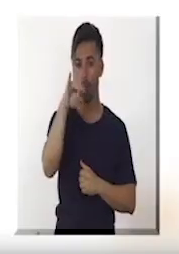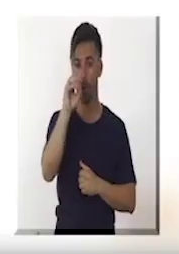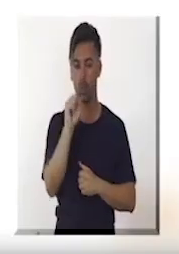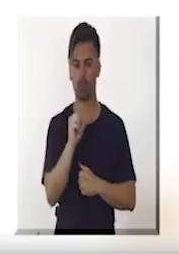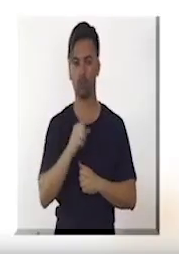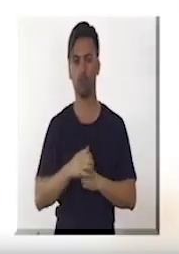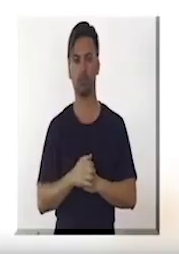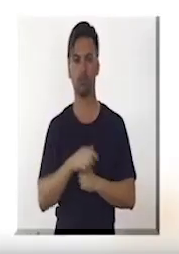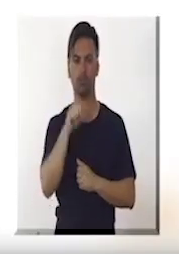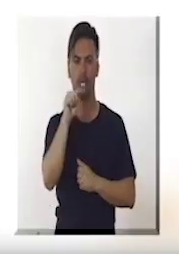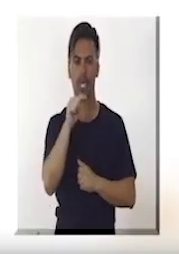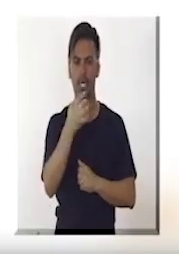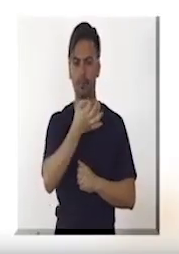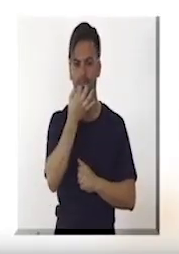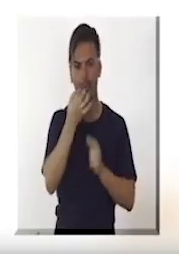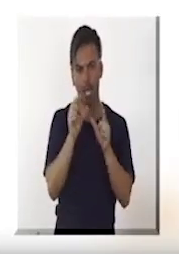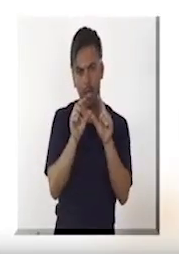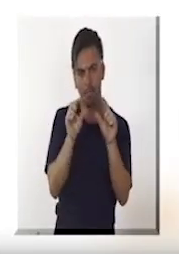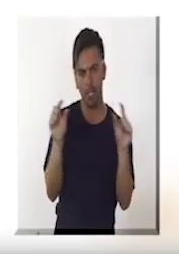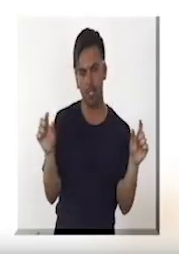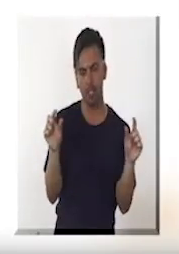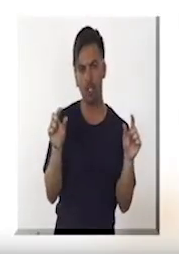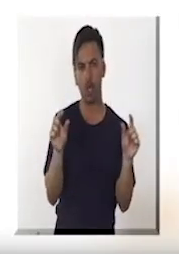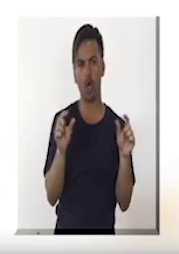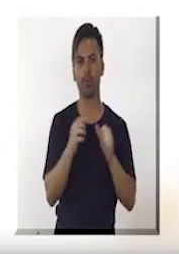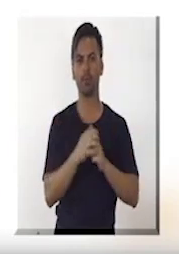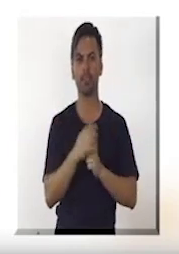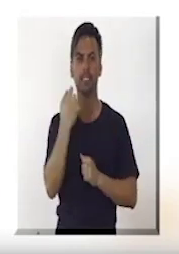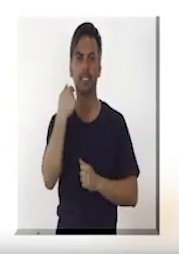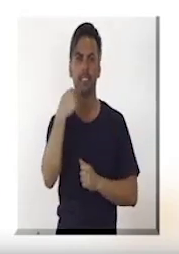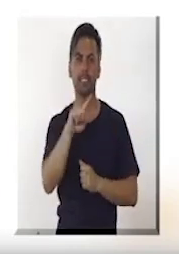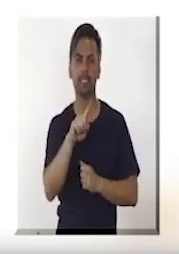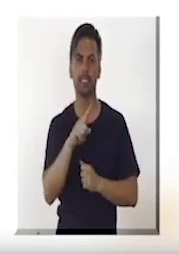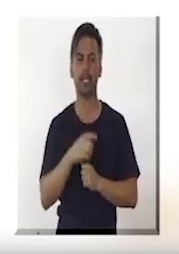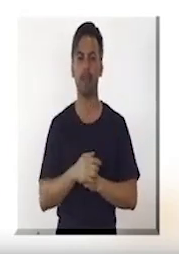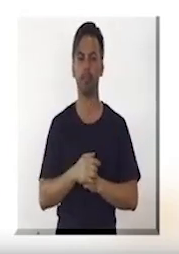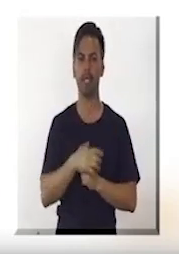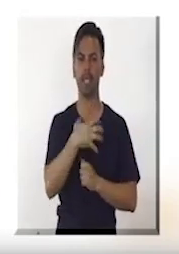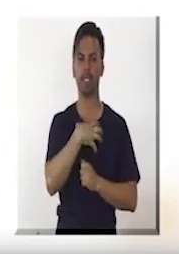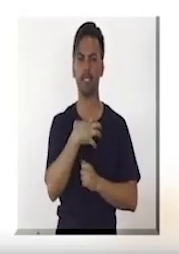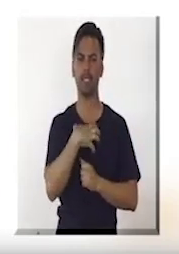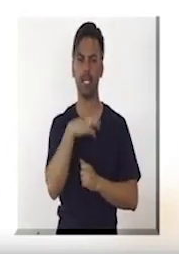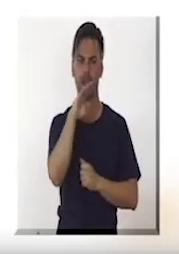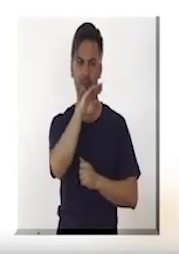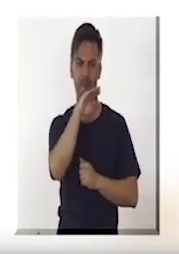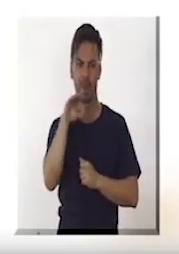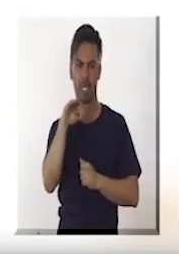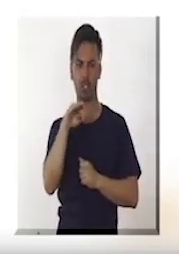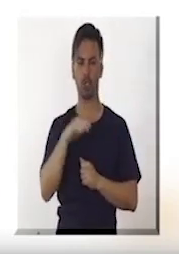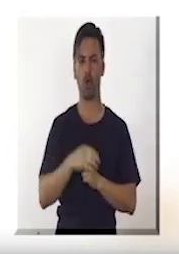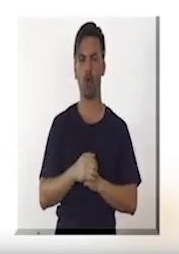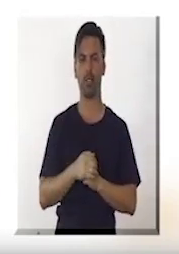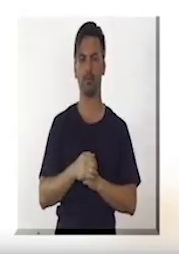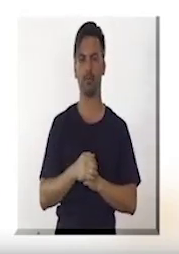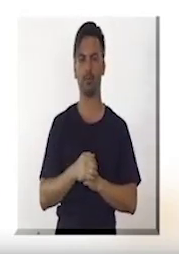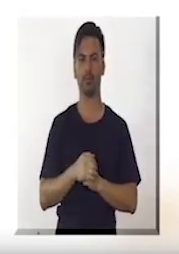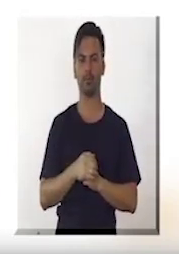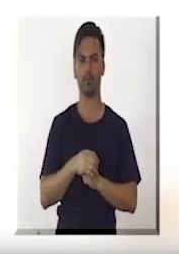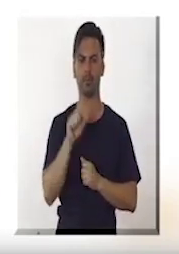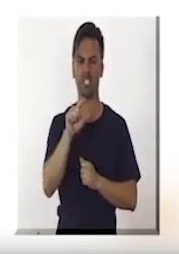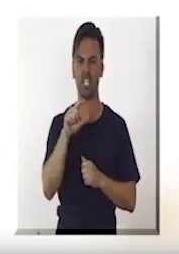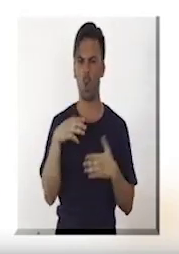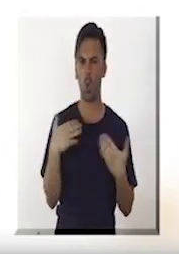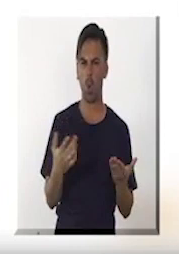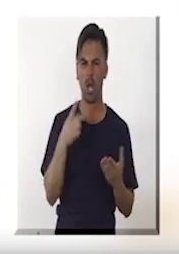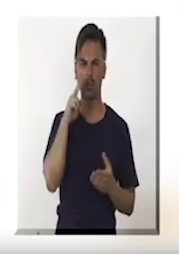algebraicas también se encuentran denominadas como fracciones algebraicas. ¿Que cuándo son las expresiones